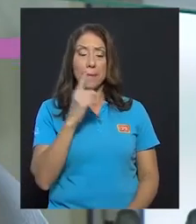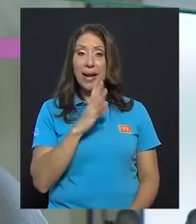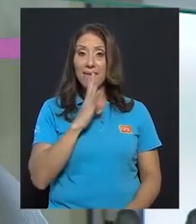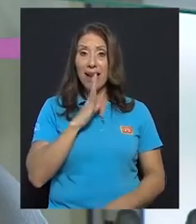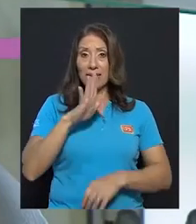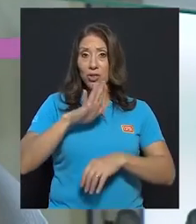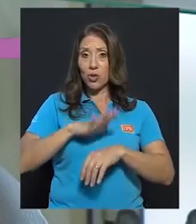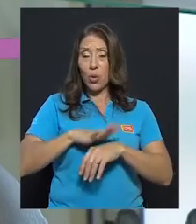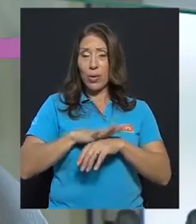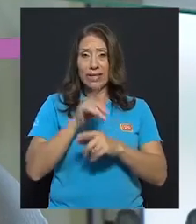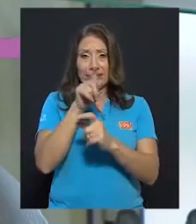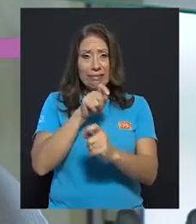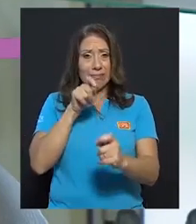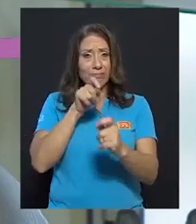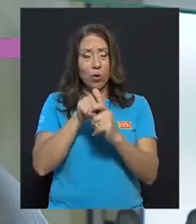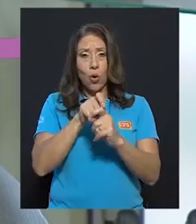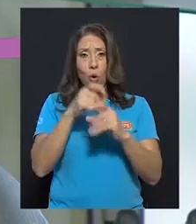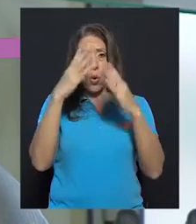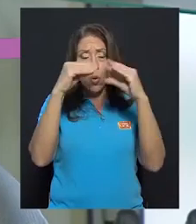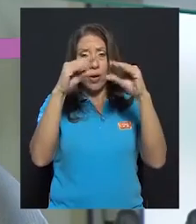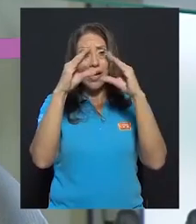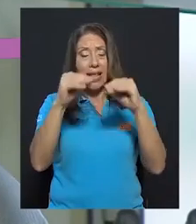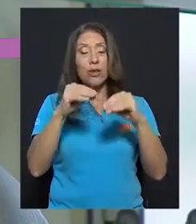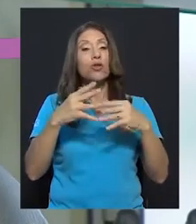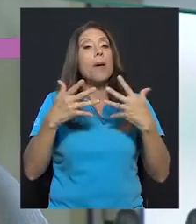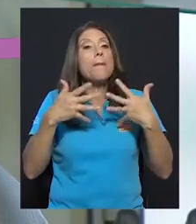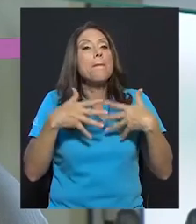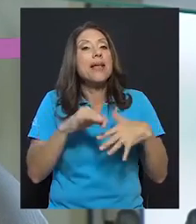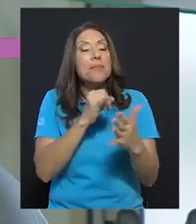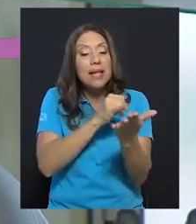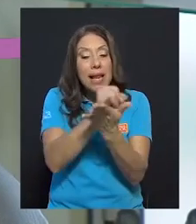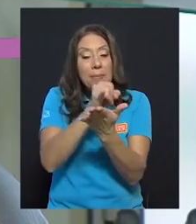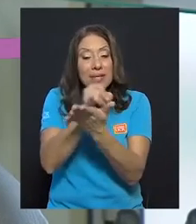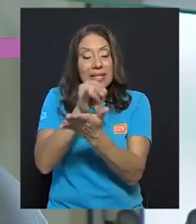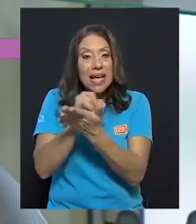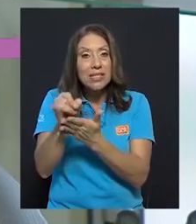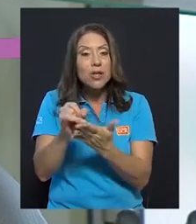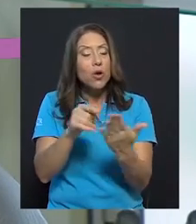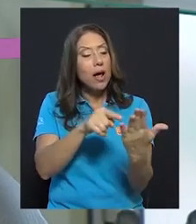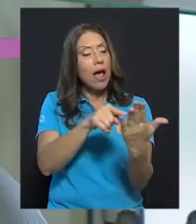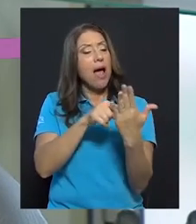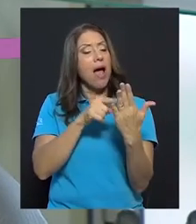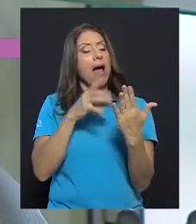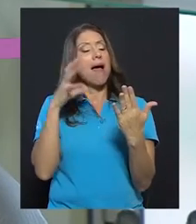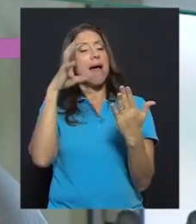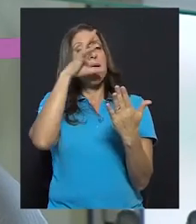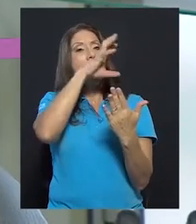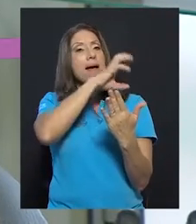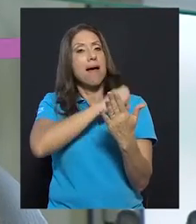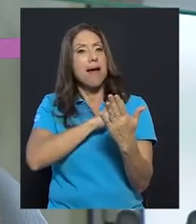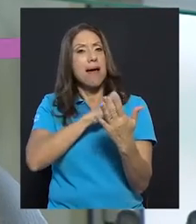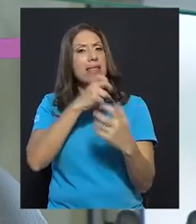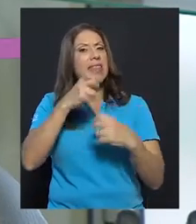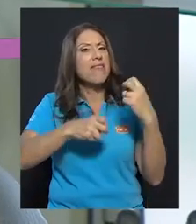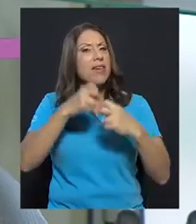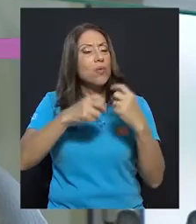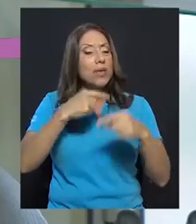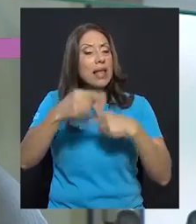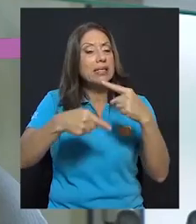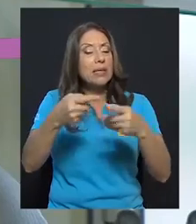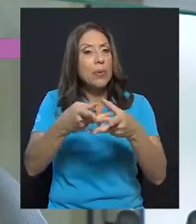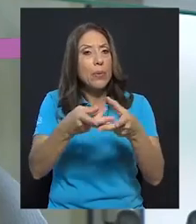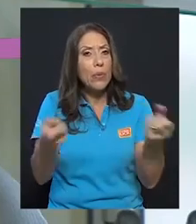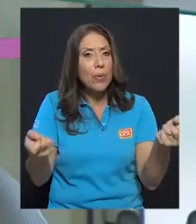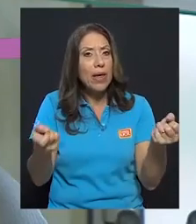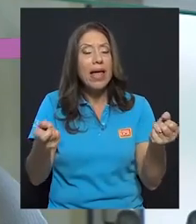hablar tal vez de datos concretos, la investigación más bien nos arroja dificultades o áreas por mejorar más en la parte meramente operativa,